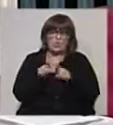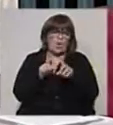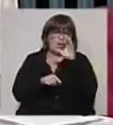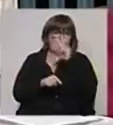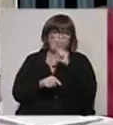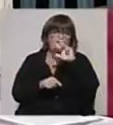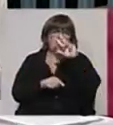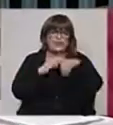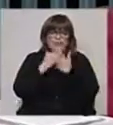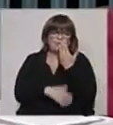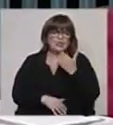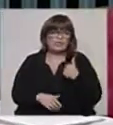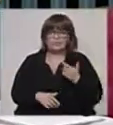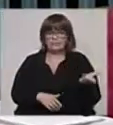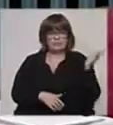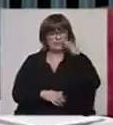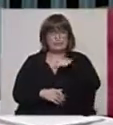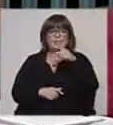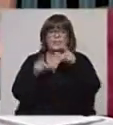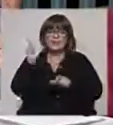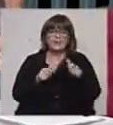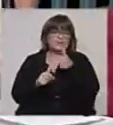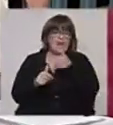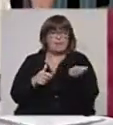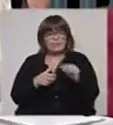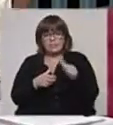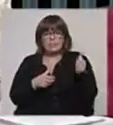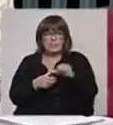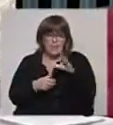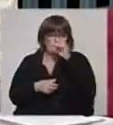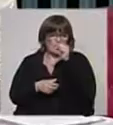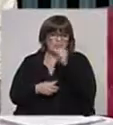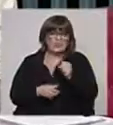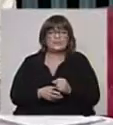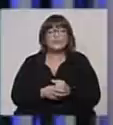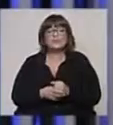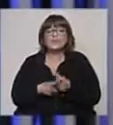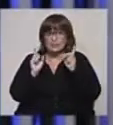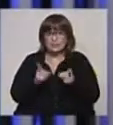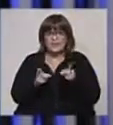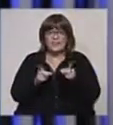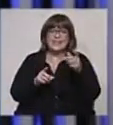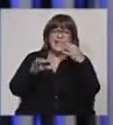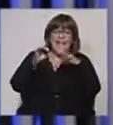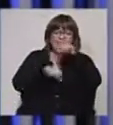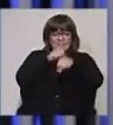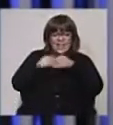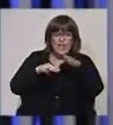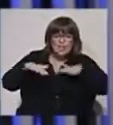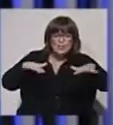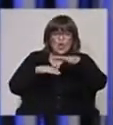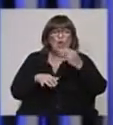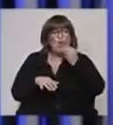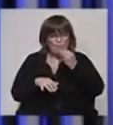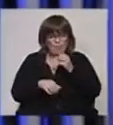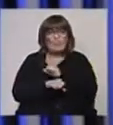a mate. Yo ya no lo puedo hacer. ¿Cuánta gente con el termo y mate, no? O sea, como para aguantar y una larga. Y así aguanta. Tomada. Aparte, el velódromo tiene como una plaza de comidas. Es un